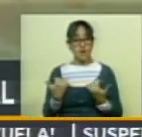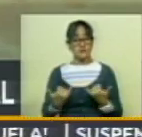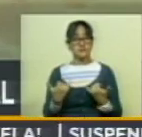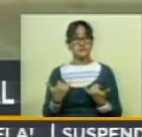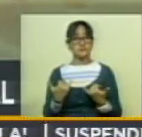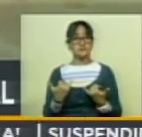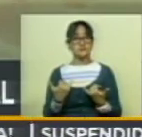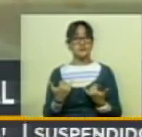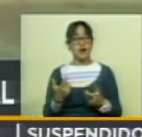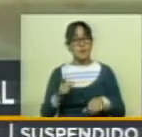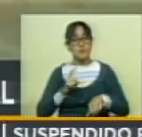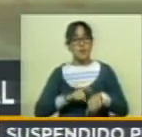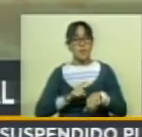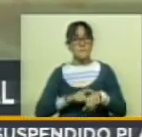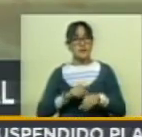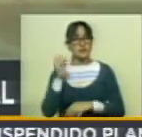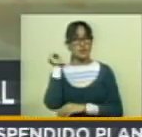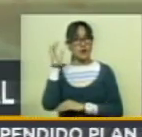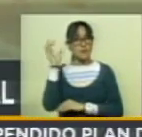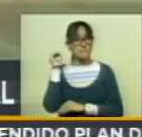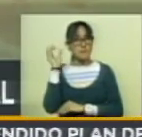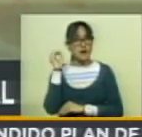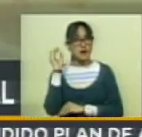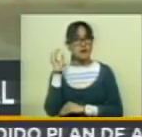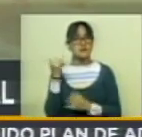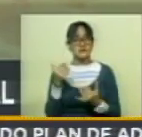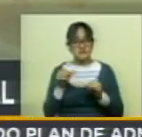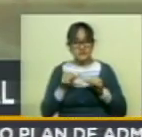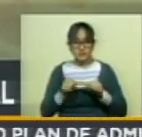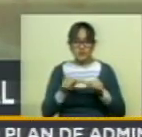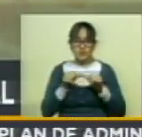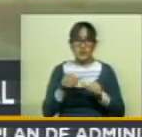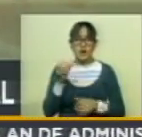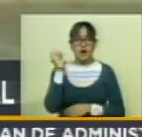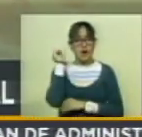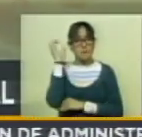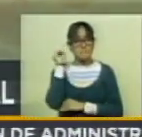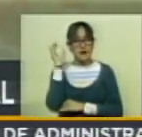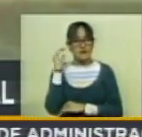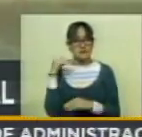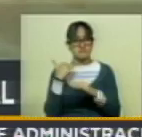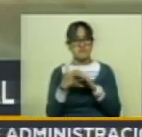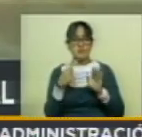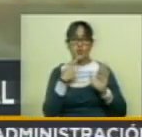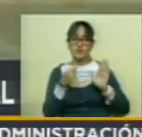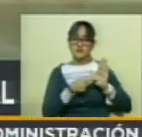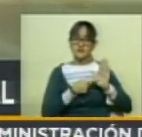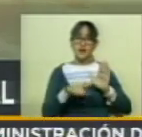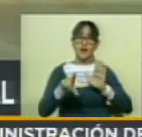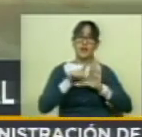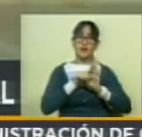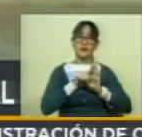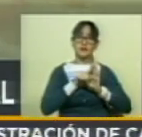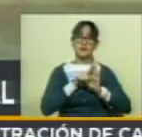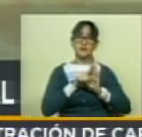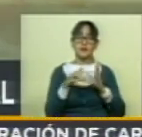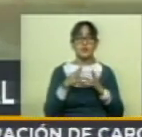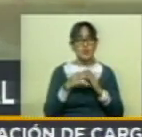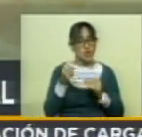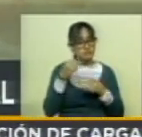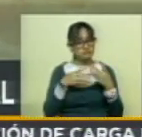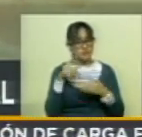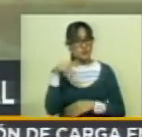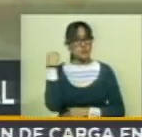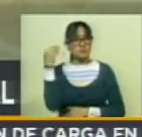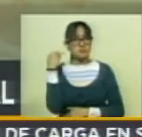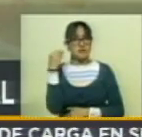y vamos a aplicar en momentos de campaña, vamos a hacer seguimiento de campaña tal como lo establece la ley y aquellos donde nosotros